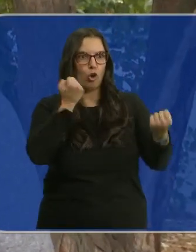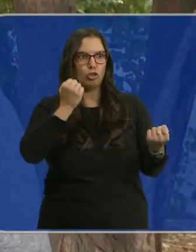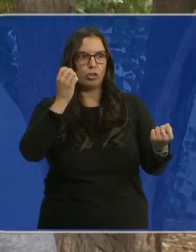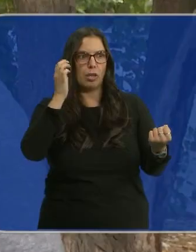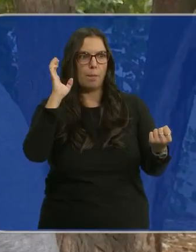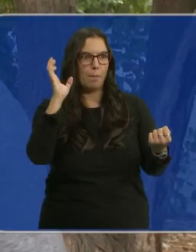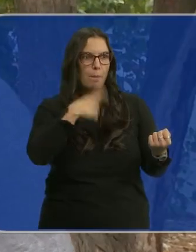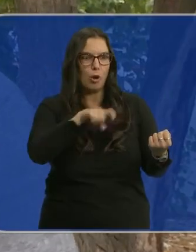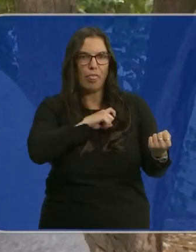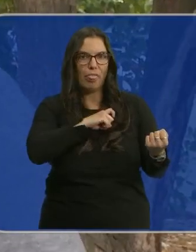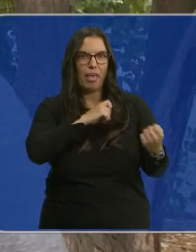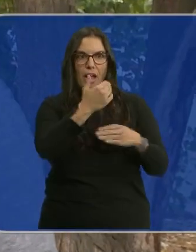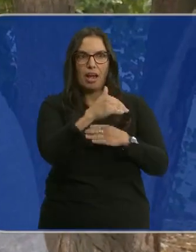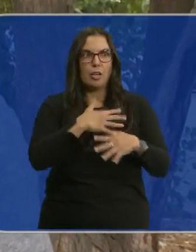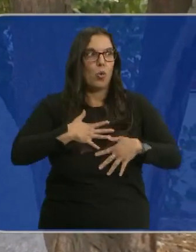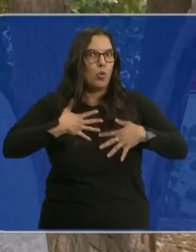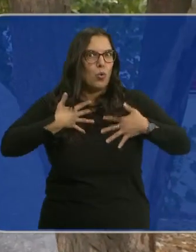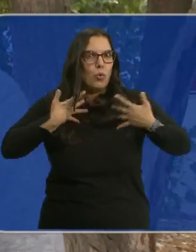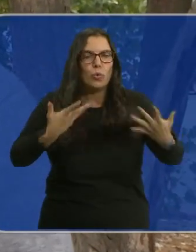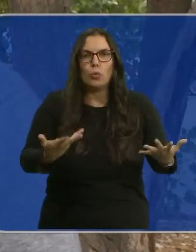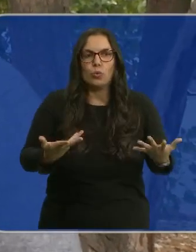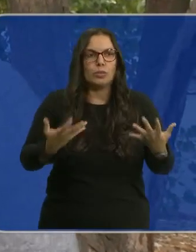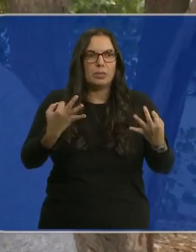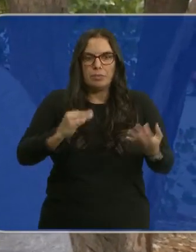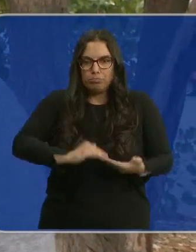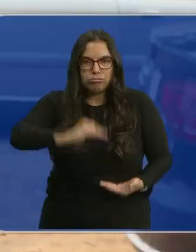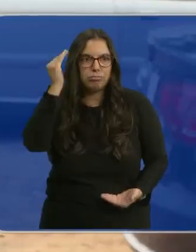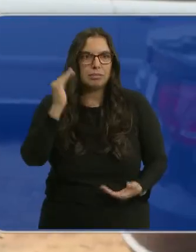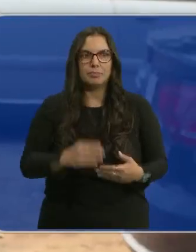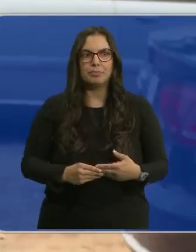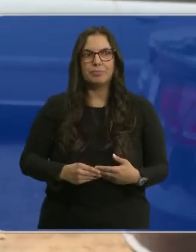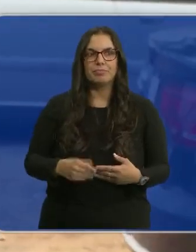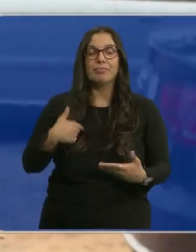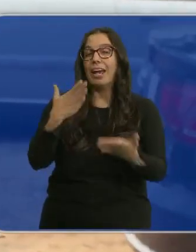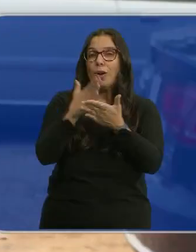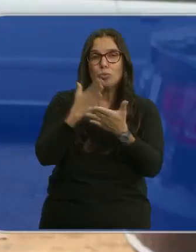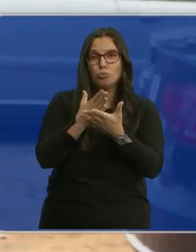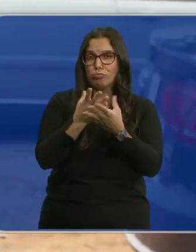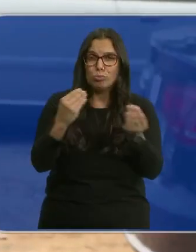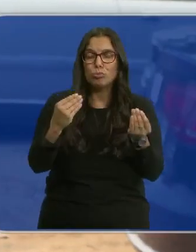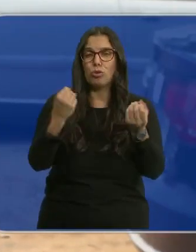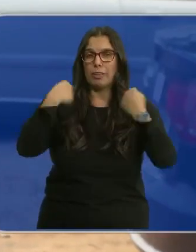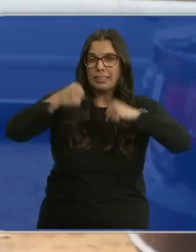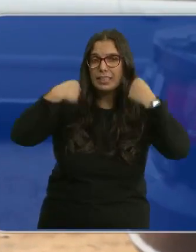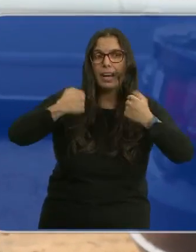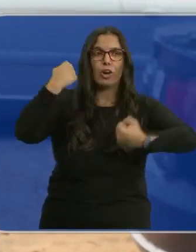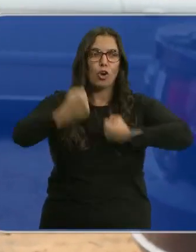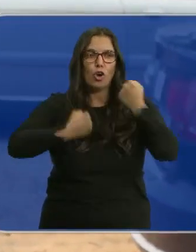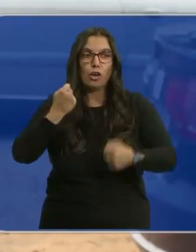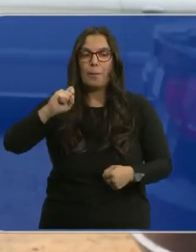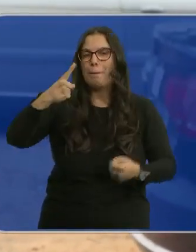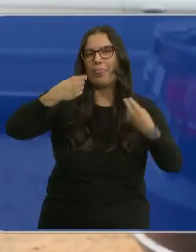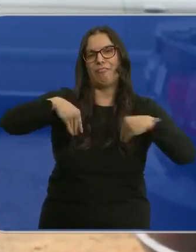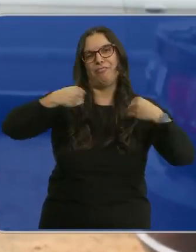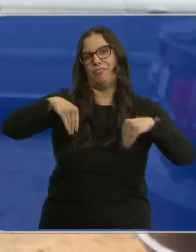de la policía en la calle y me entraba una ilusión por el cuerpo que es inexplicable. Pues nada, estudiar mucho, entrenar, correr, pero sobre